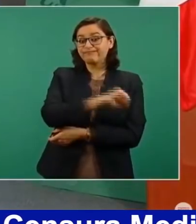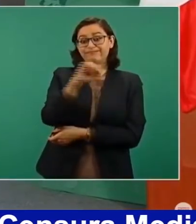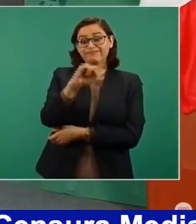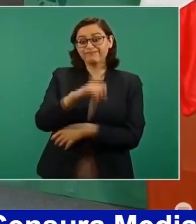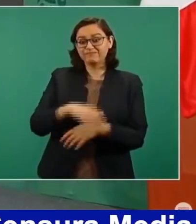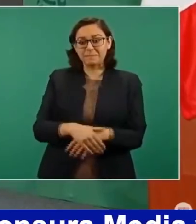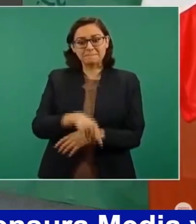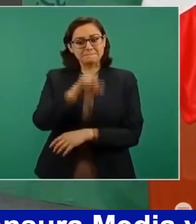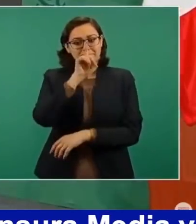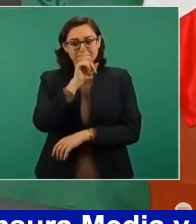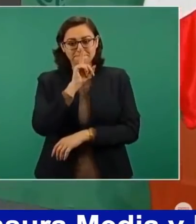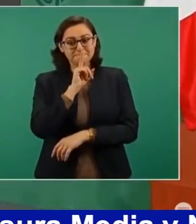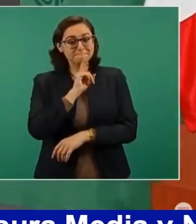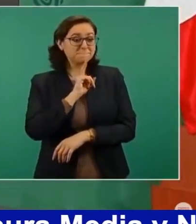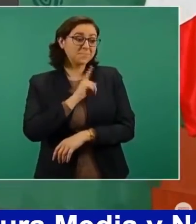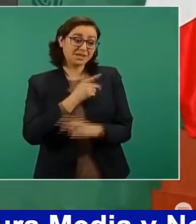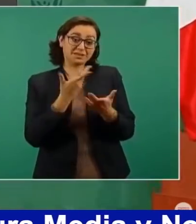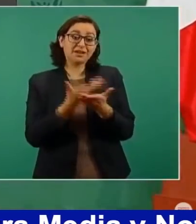Pues no es cierto.